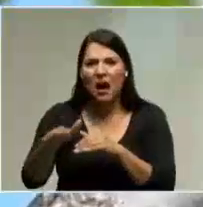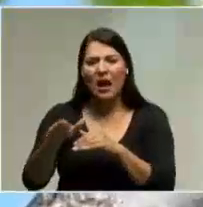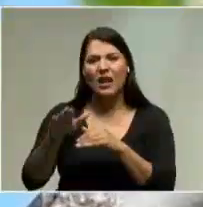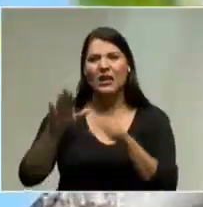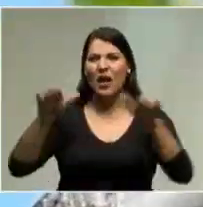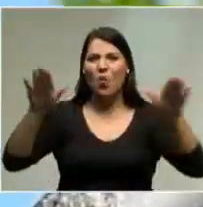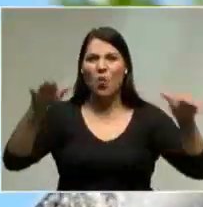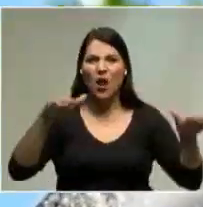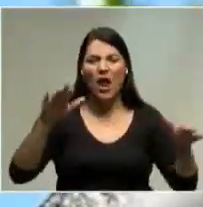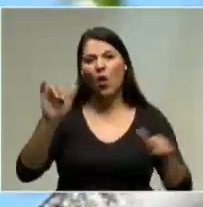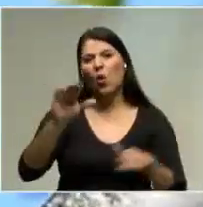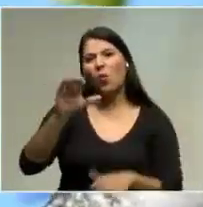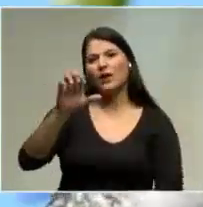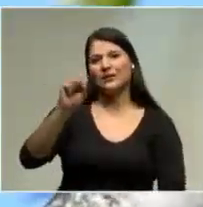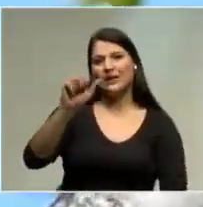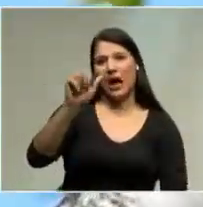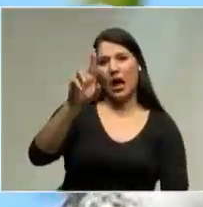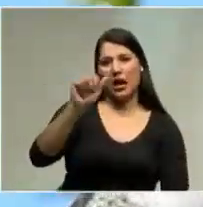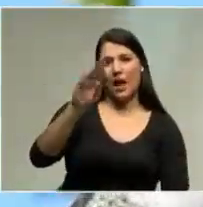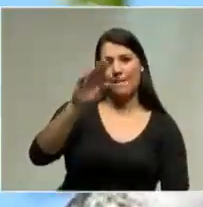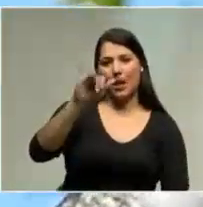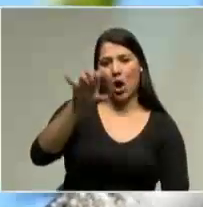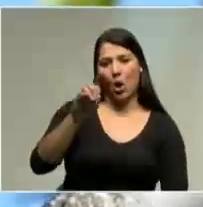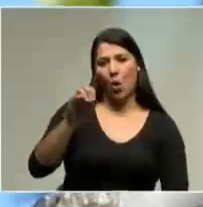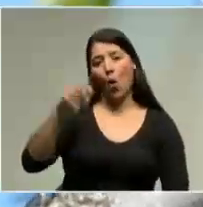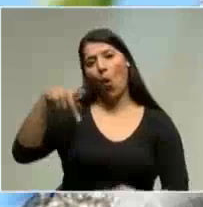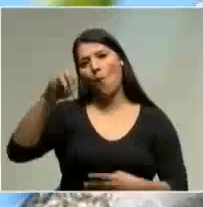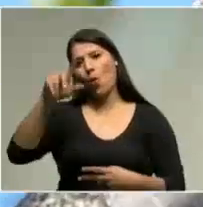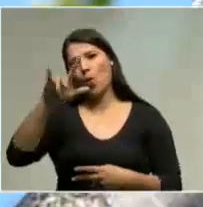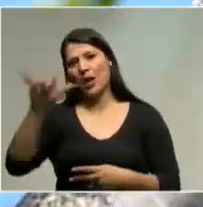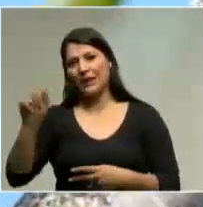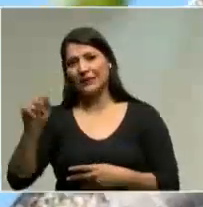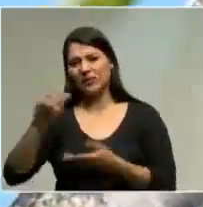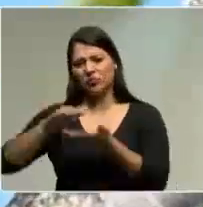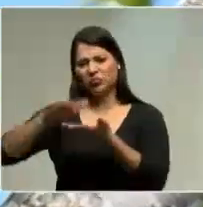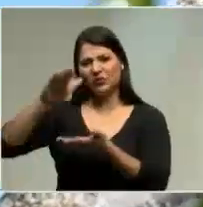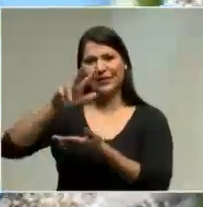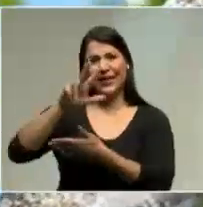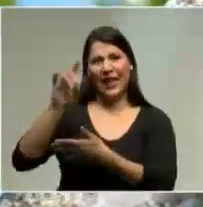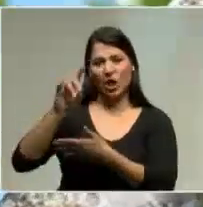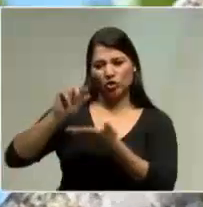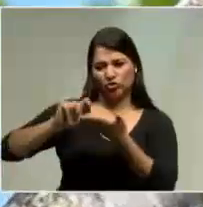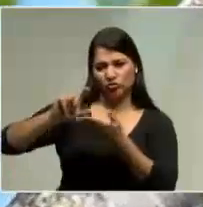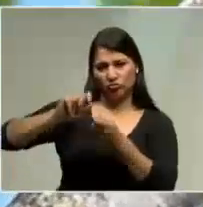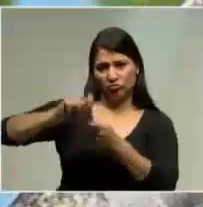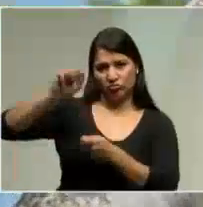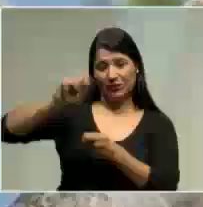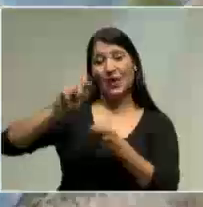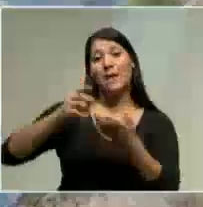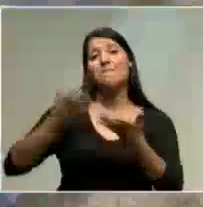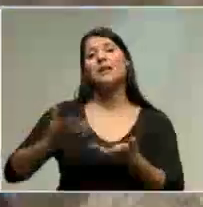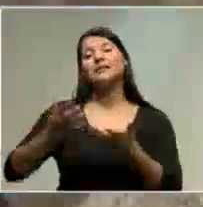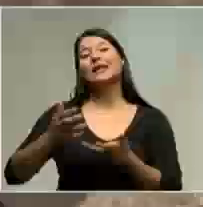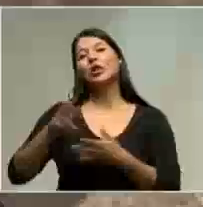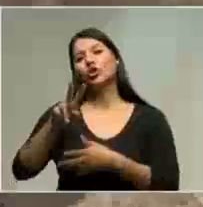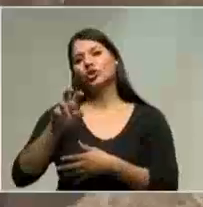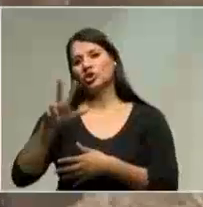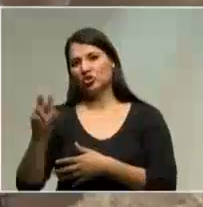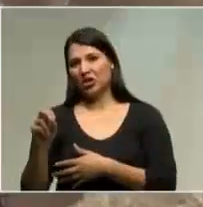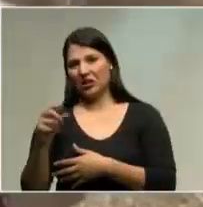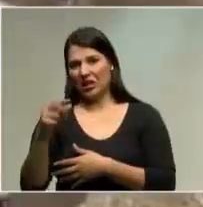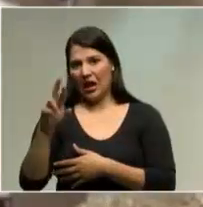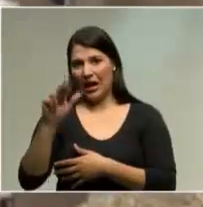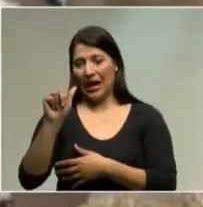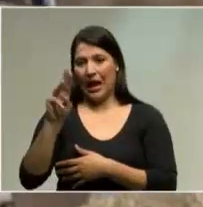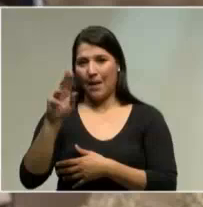escarabajos y polillas. La bruja leona mide 38 centímetros y pesa 230 gramos. Se distingue por su